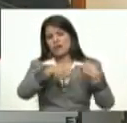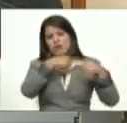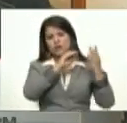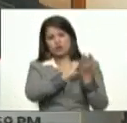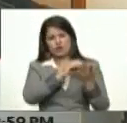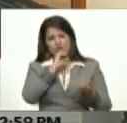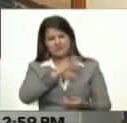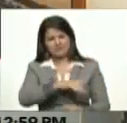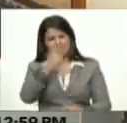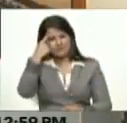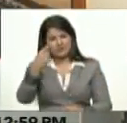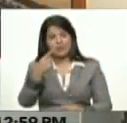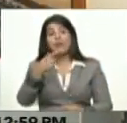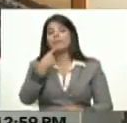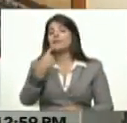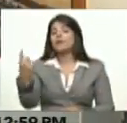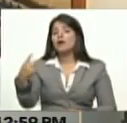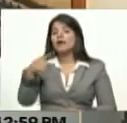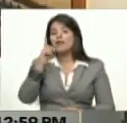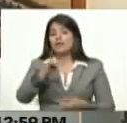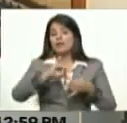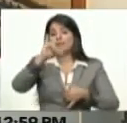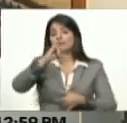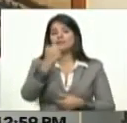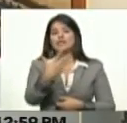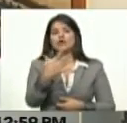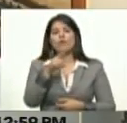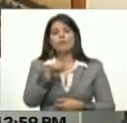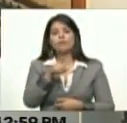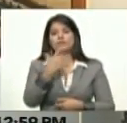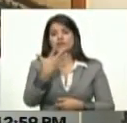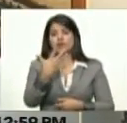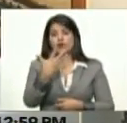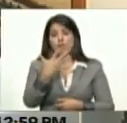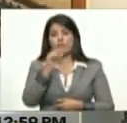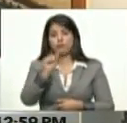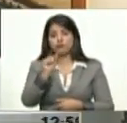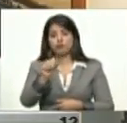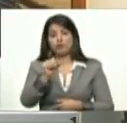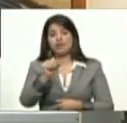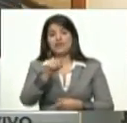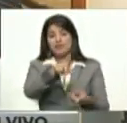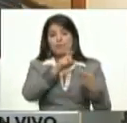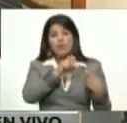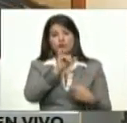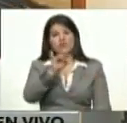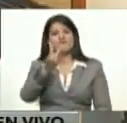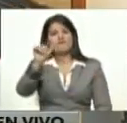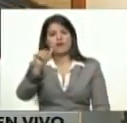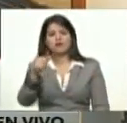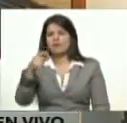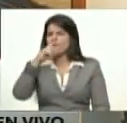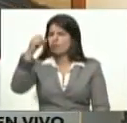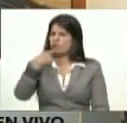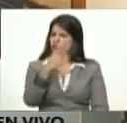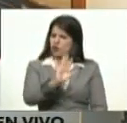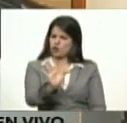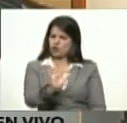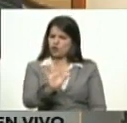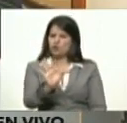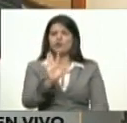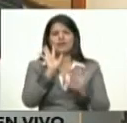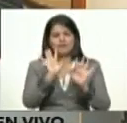llegaron propuestas como aumentar 5 o 6 puntos el impuesto al valor agregado. El presidente Maduro se negó tajantemente y dijo: no,